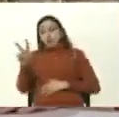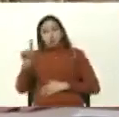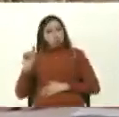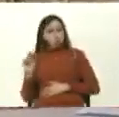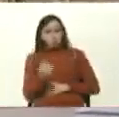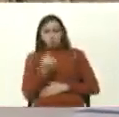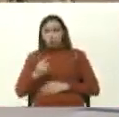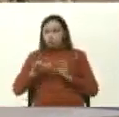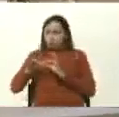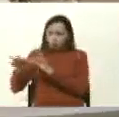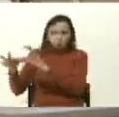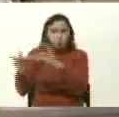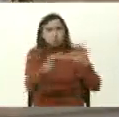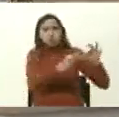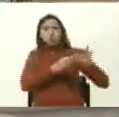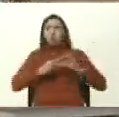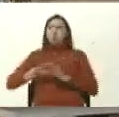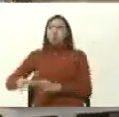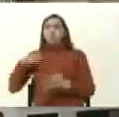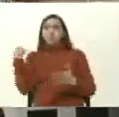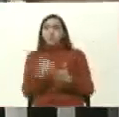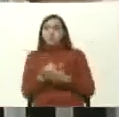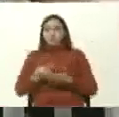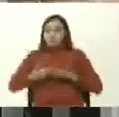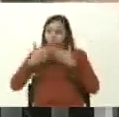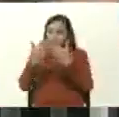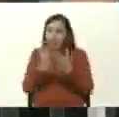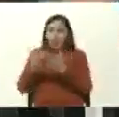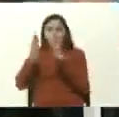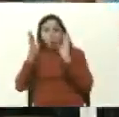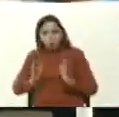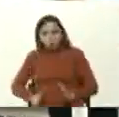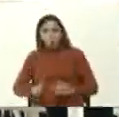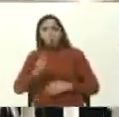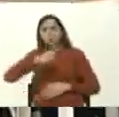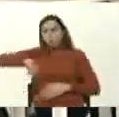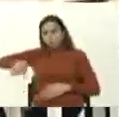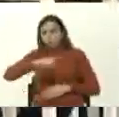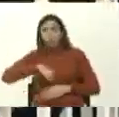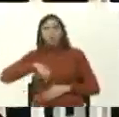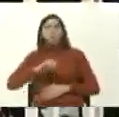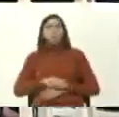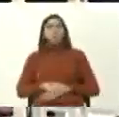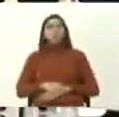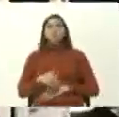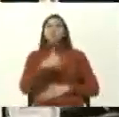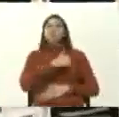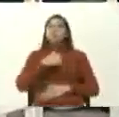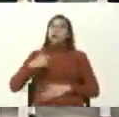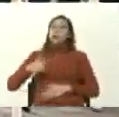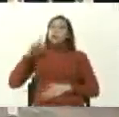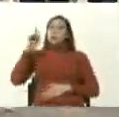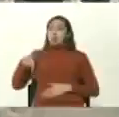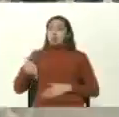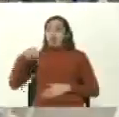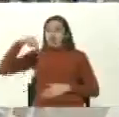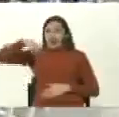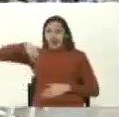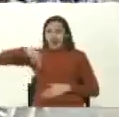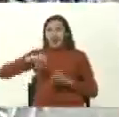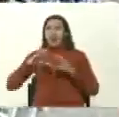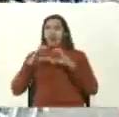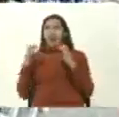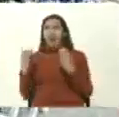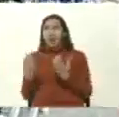unidos trabajando por nuestra juventud y trabajando por nuestros niños y por nuestras niñas. Bueno, queremos desde acá, desde este salón de clases que